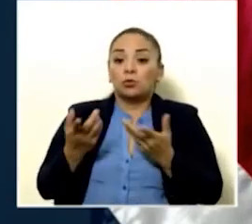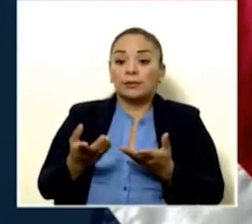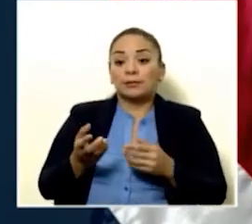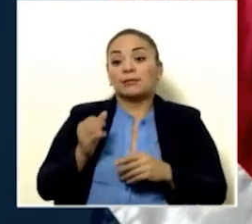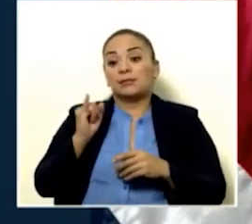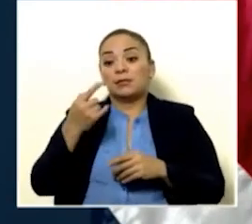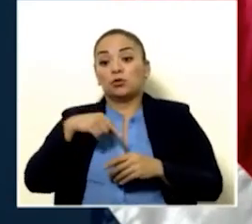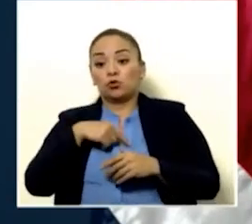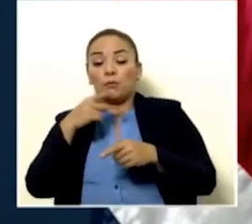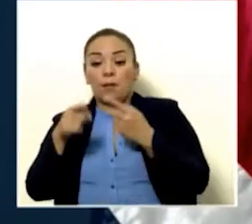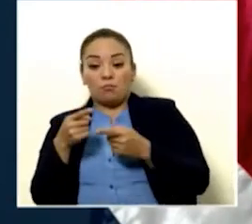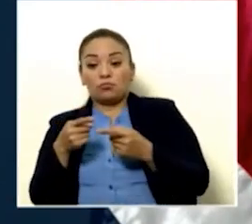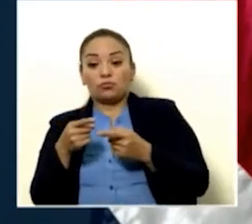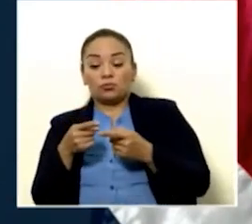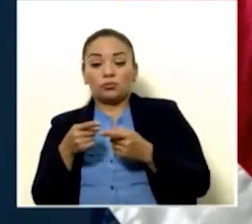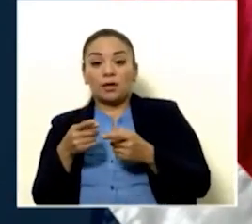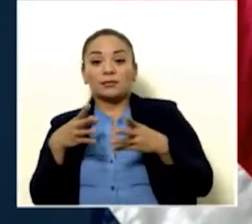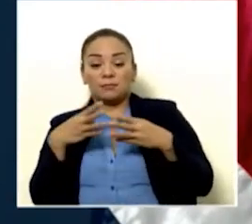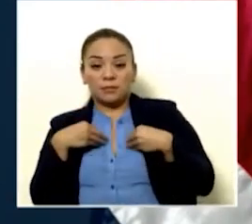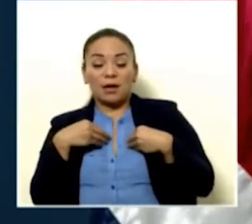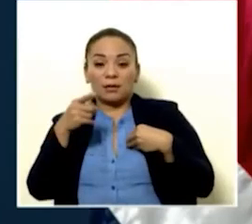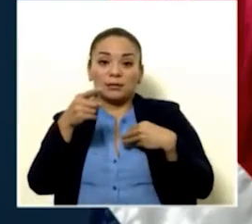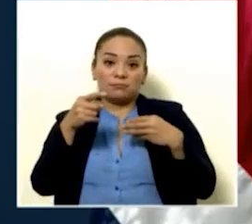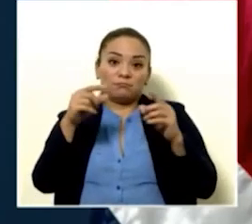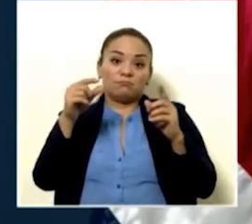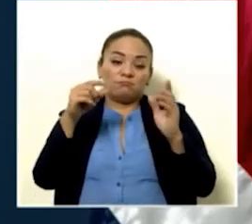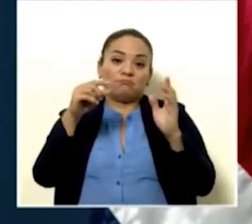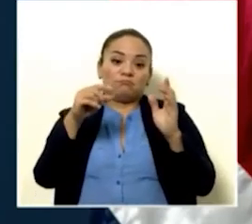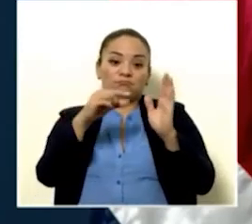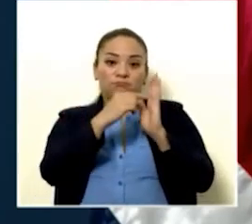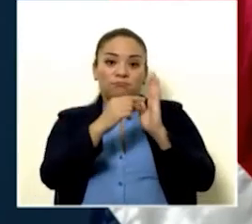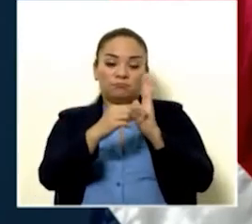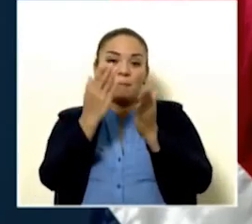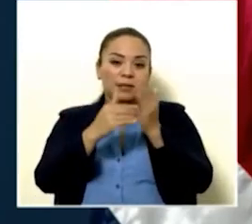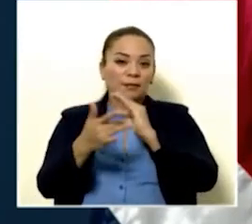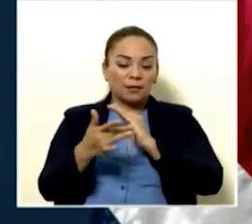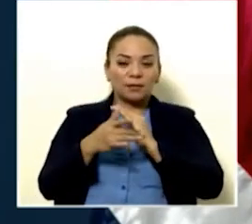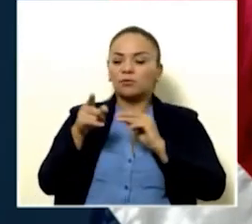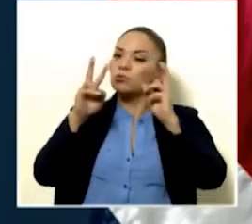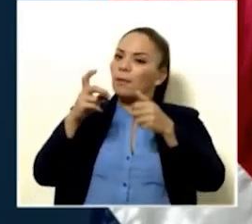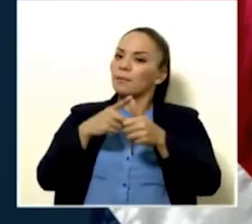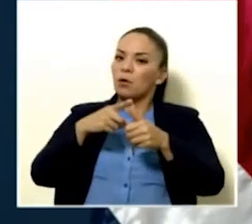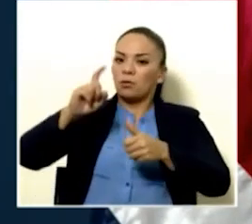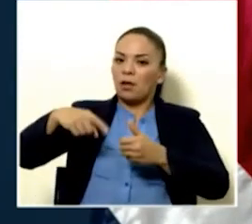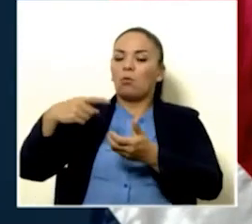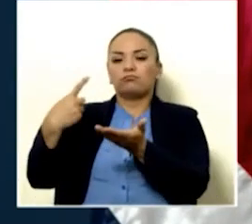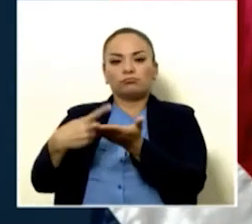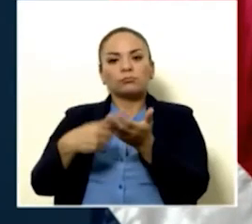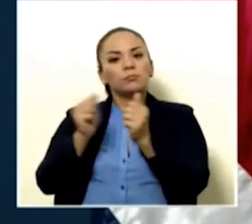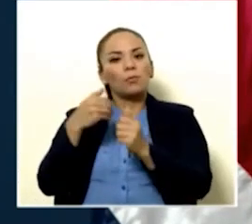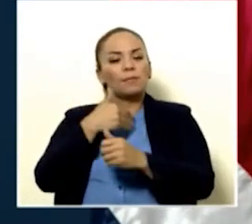esa interpretación auténtica, ya que nos ponemos técnicos, señoras y señores, es un tema que tengo que discutir con el ministro de